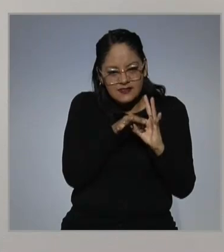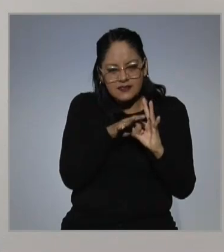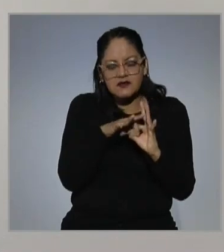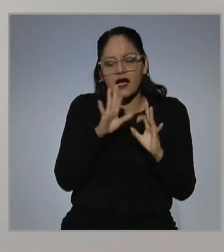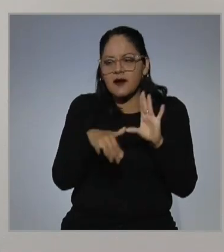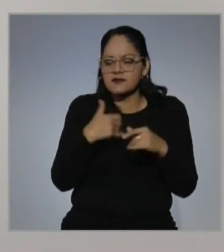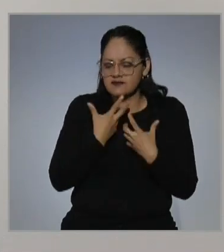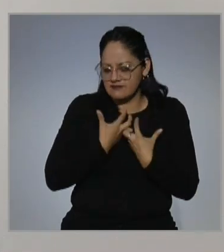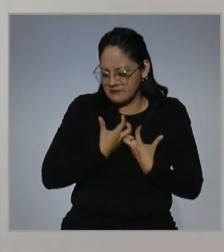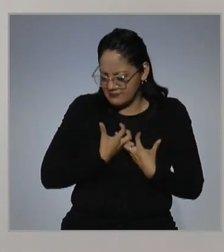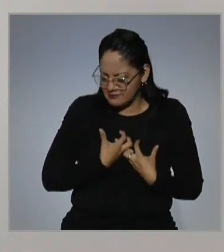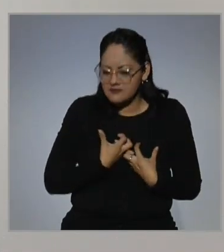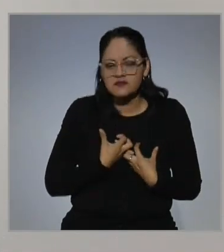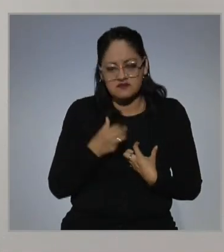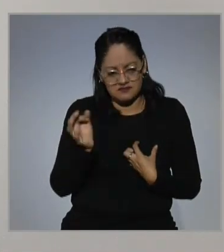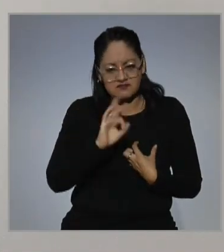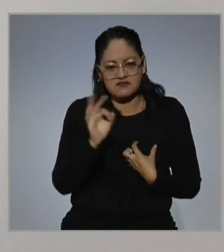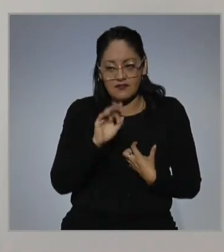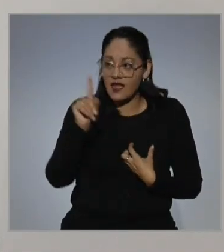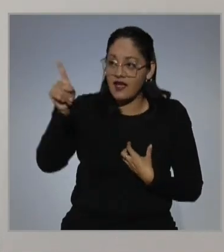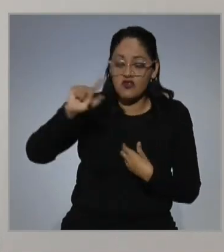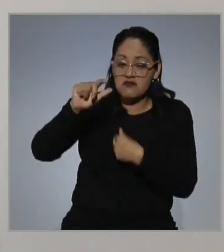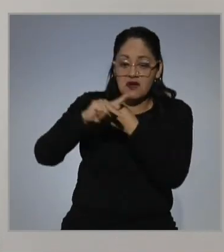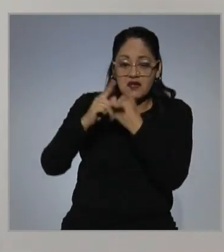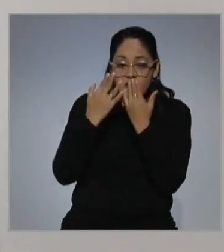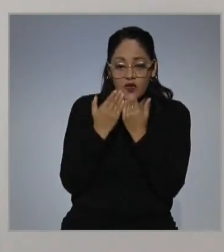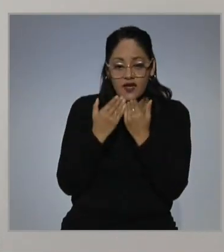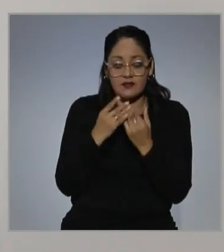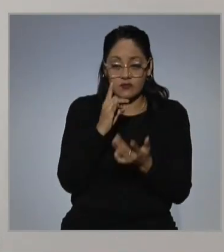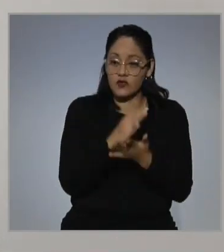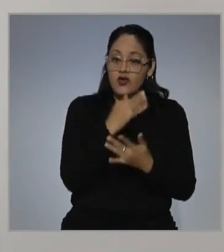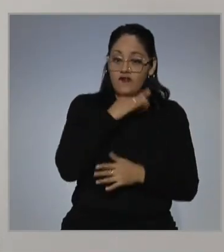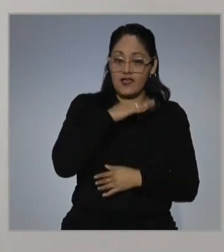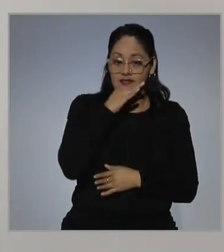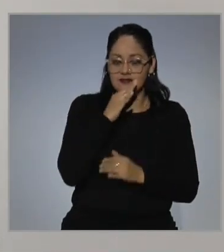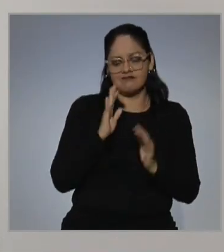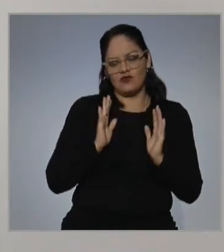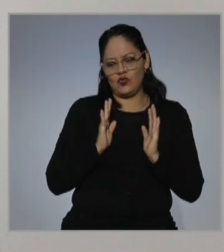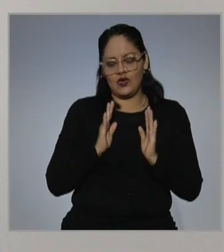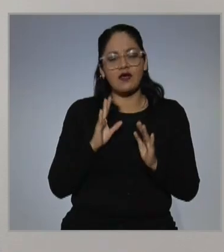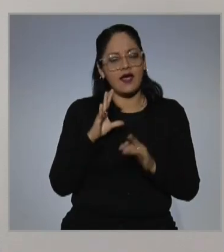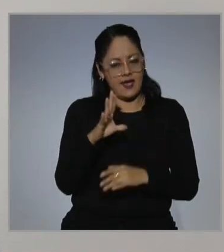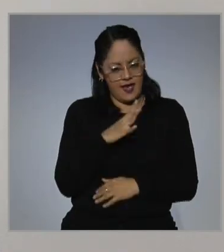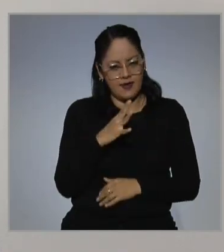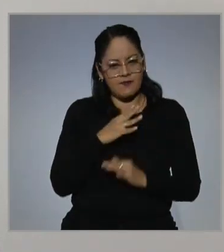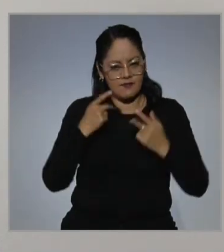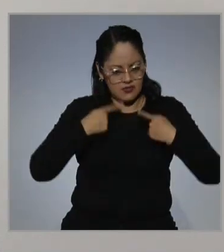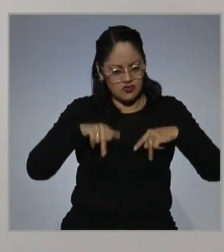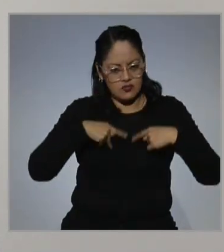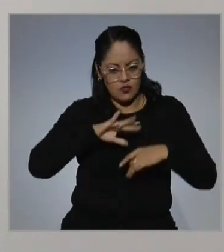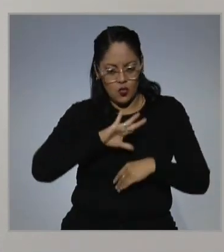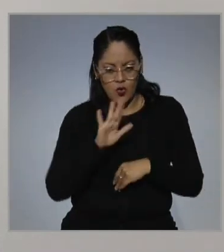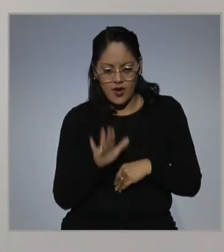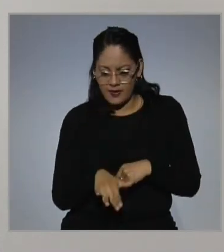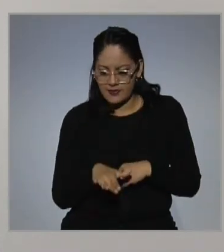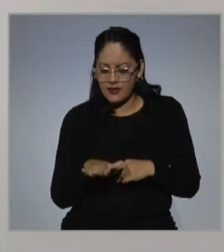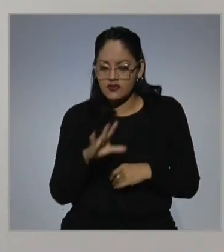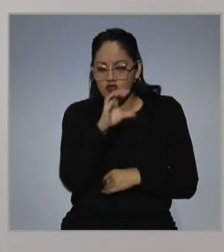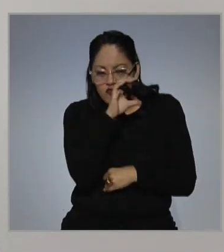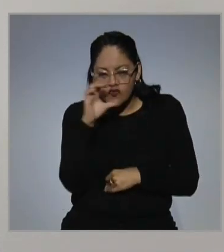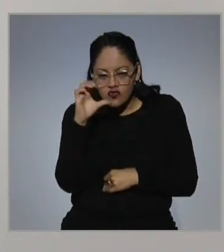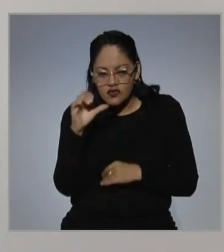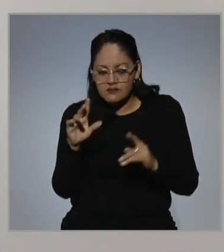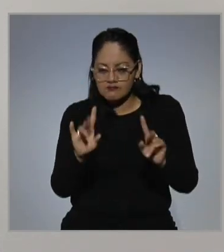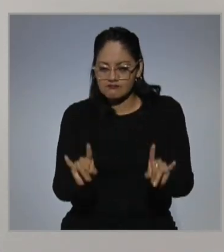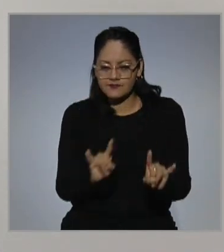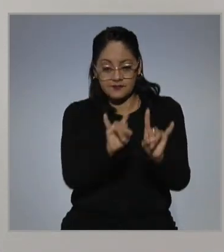en algún punto, ¿no? No solamente es festejo, sí es difícil ver a tus personas queridas en el altar, ¿no? Sí, claro